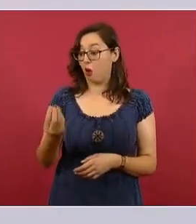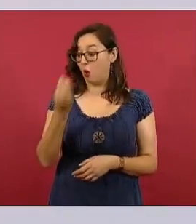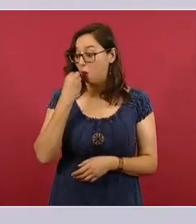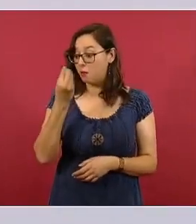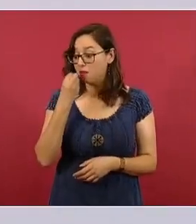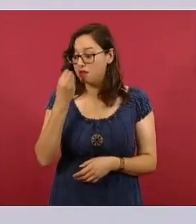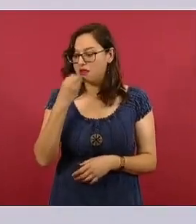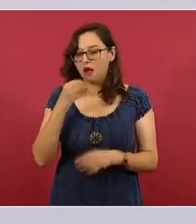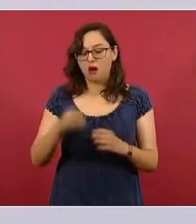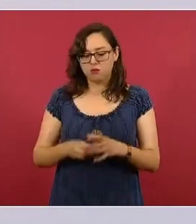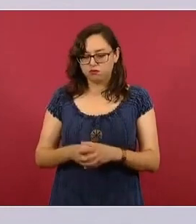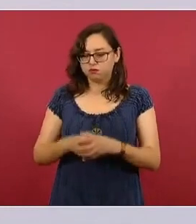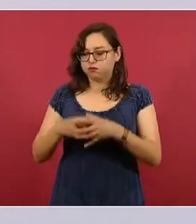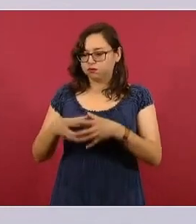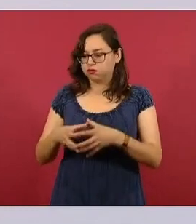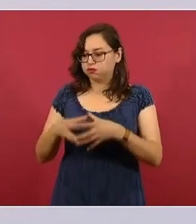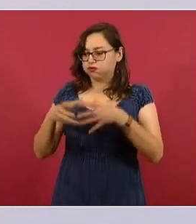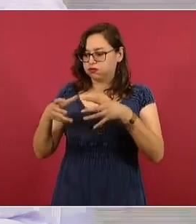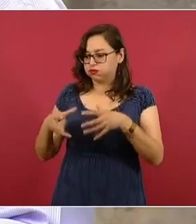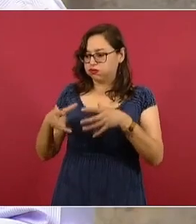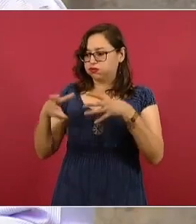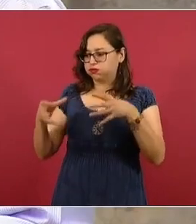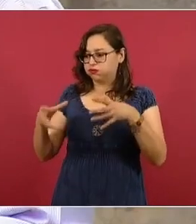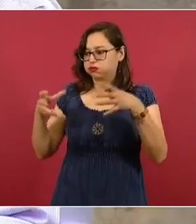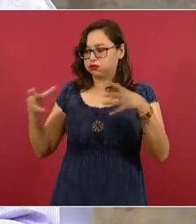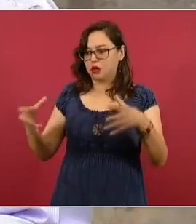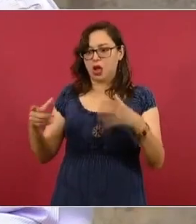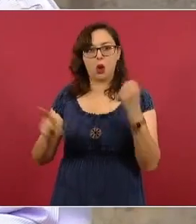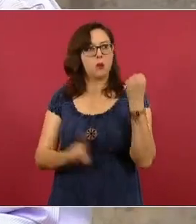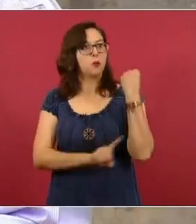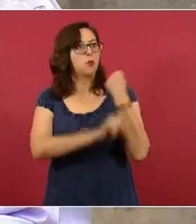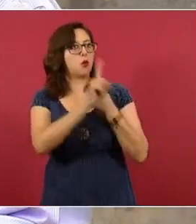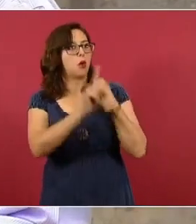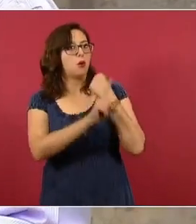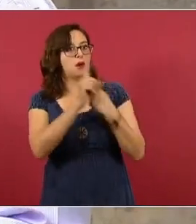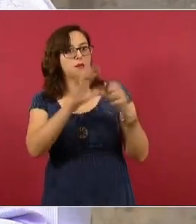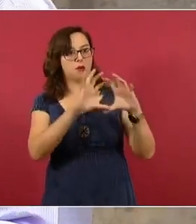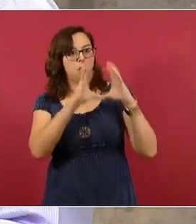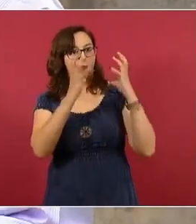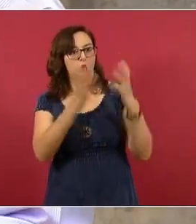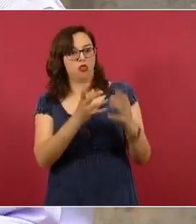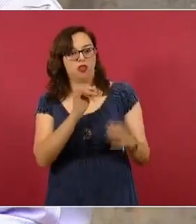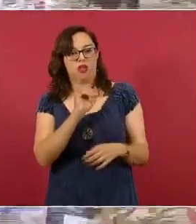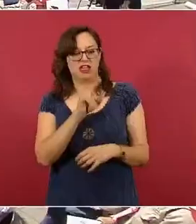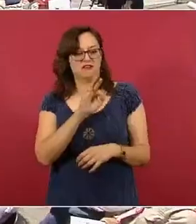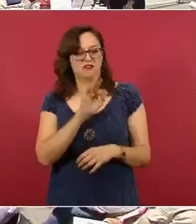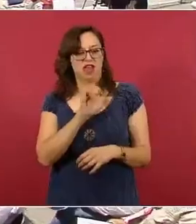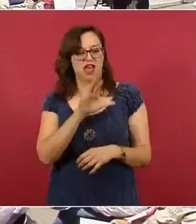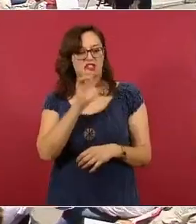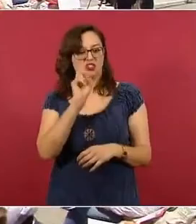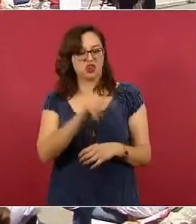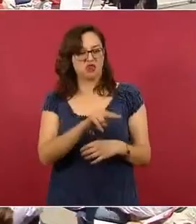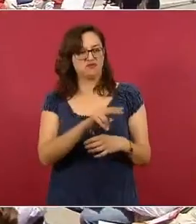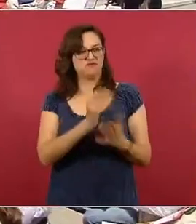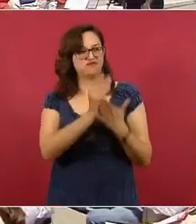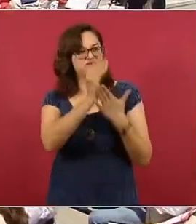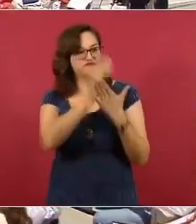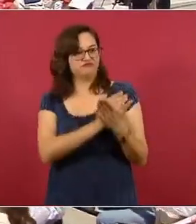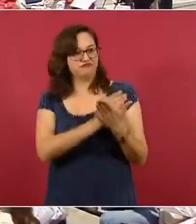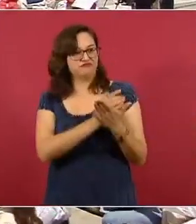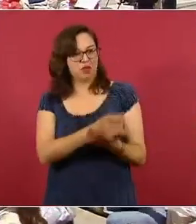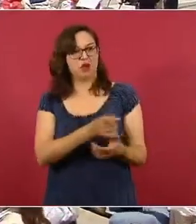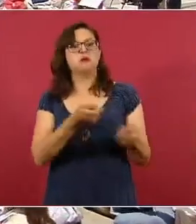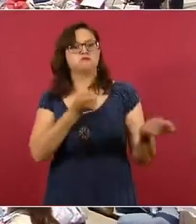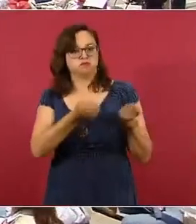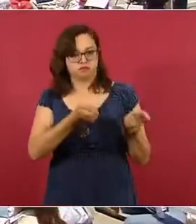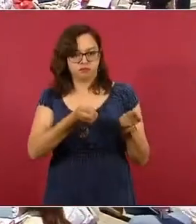reto que tenemos frente a nosotros y, desde luego, en esa perspectiva, apoyar